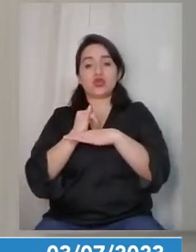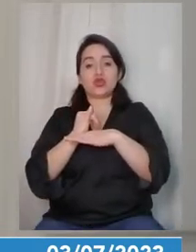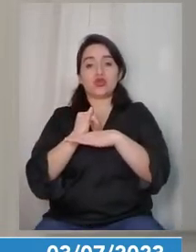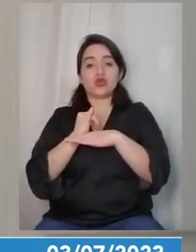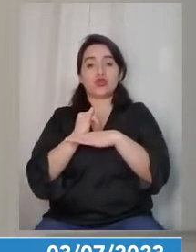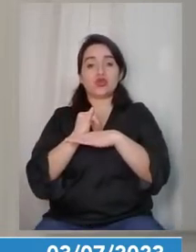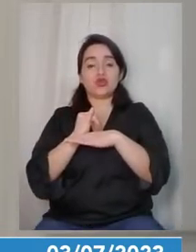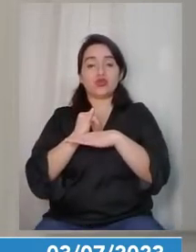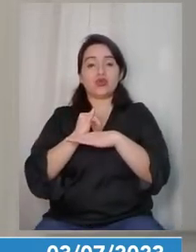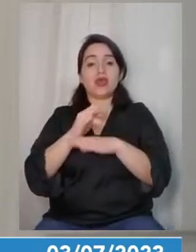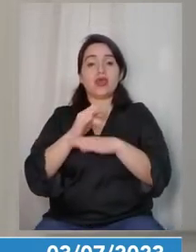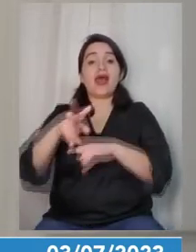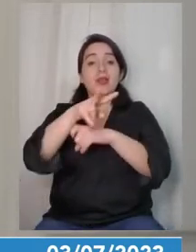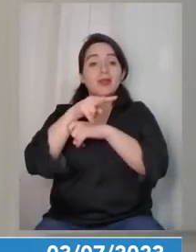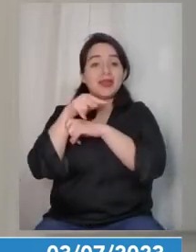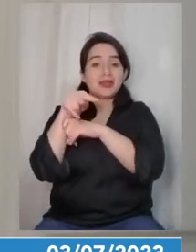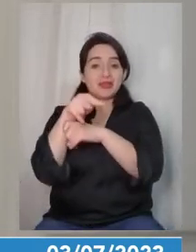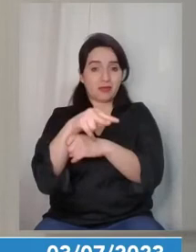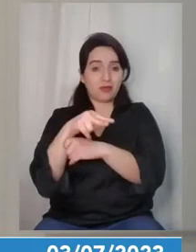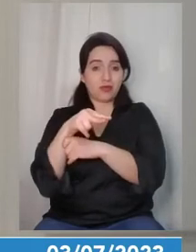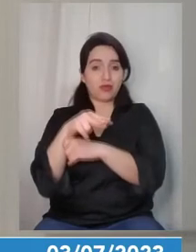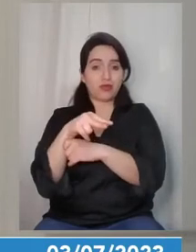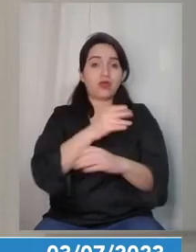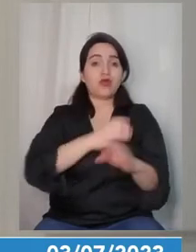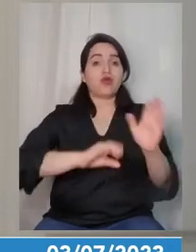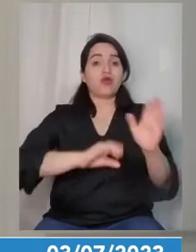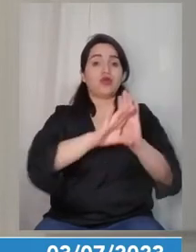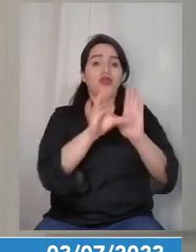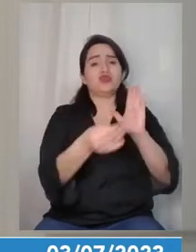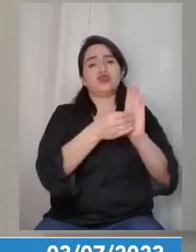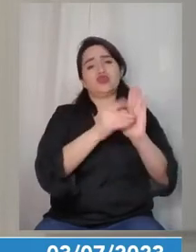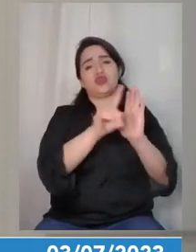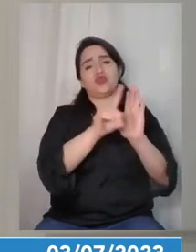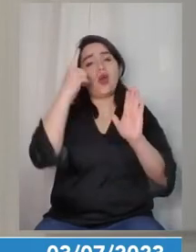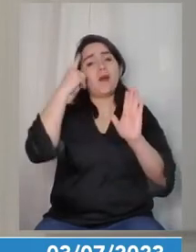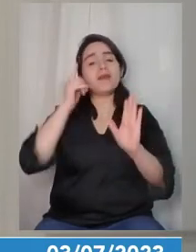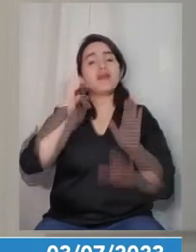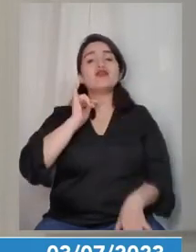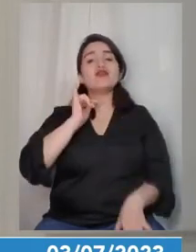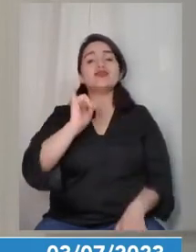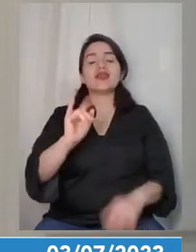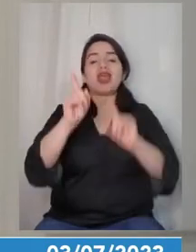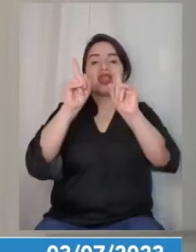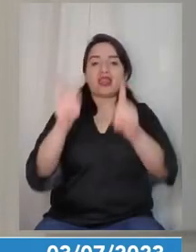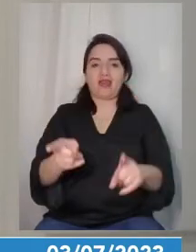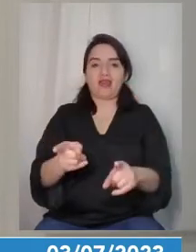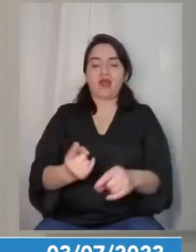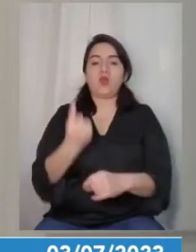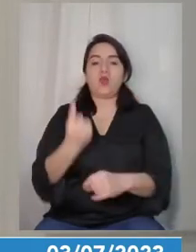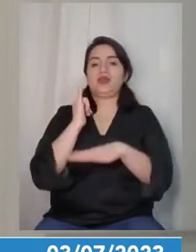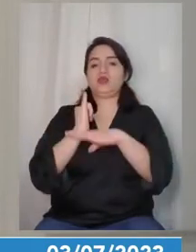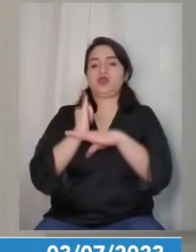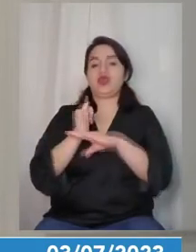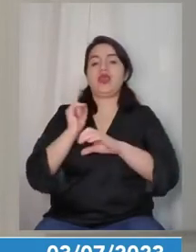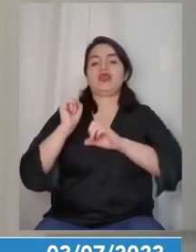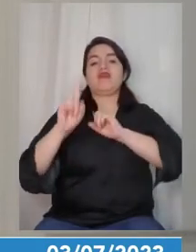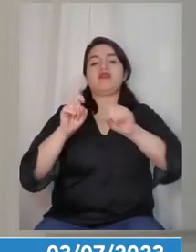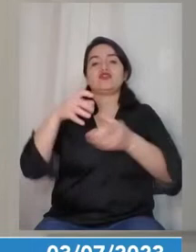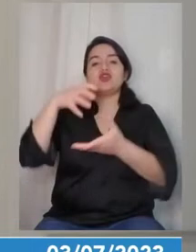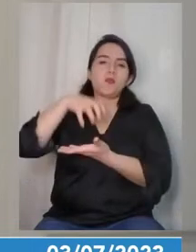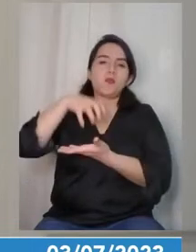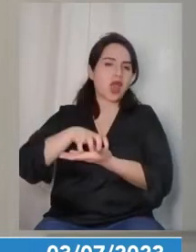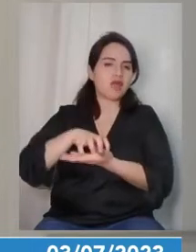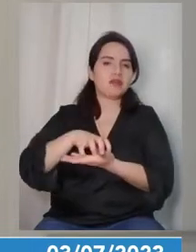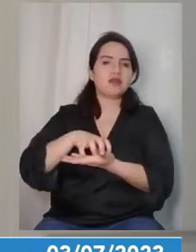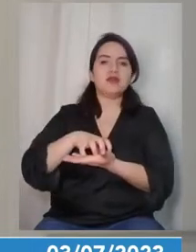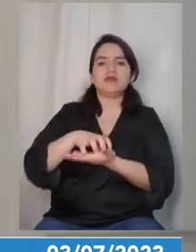administrativa a nivel constitucional, pero sí que haya una figura, ¿no es cierto?, que tiene que ver con los defensores del pueblo, con los ombudsman, con la Defensoría